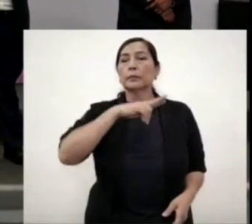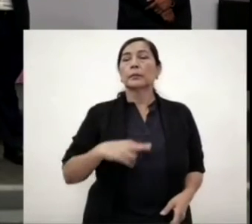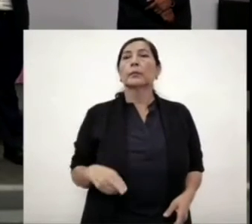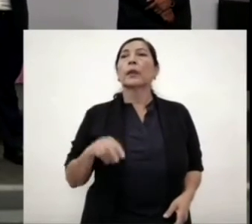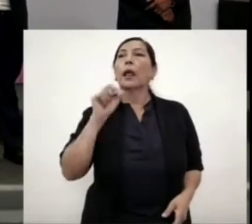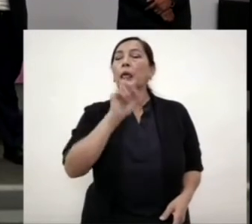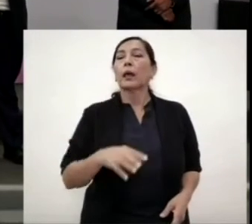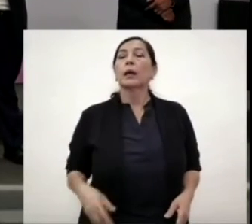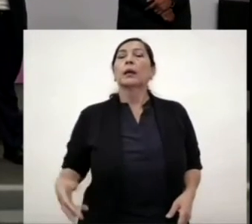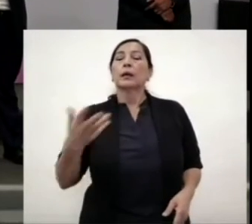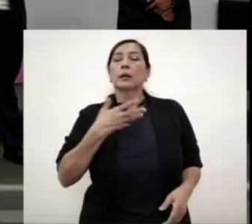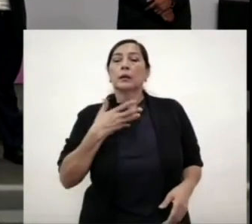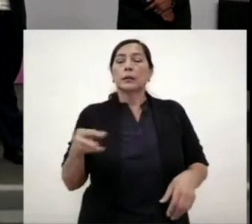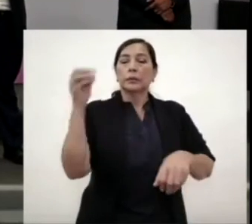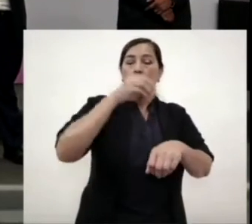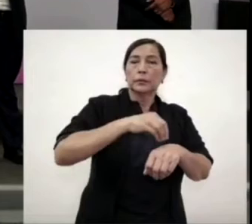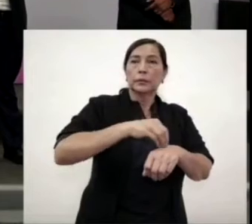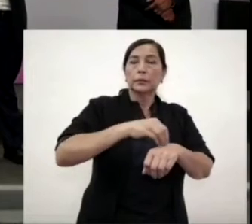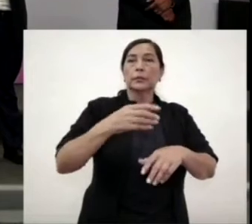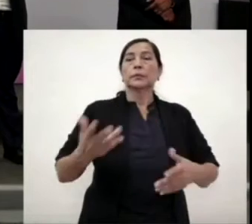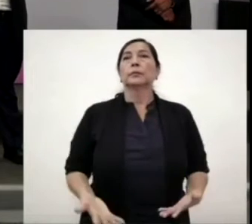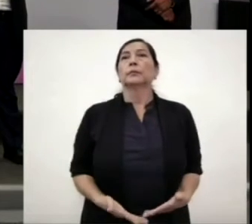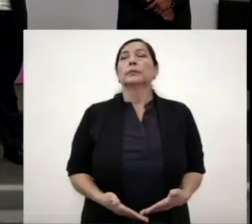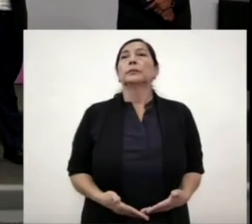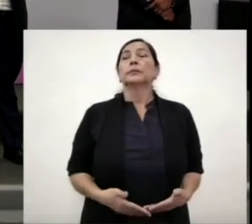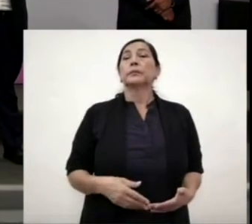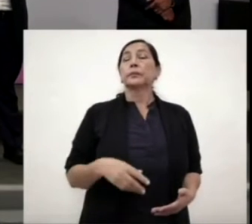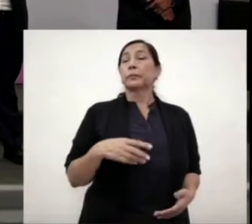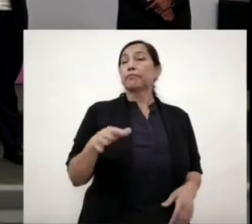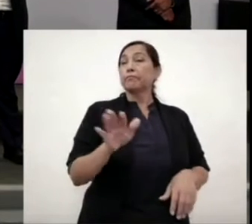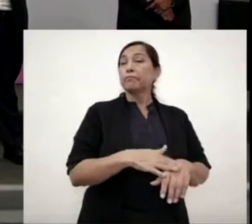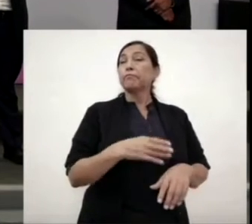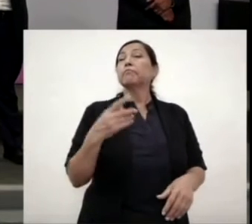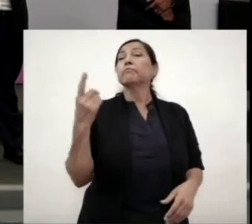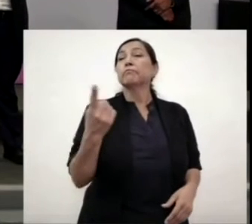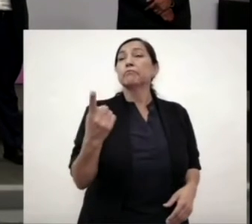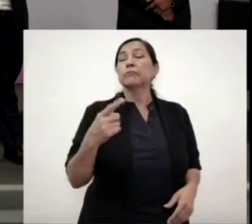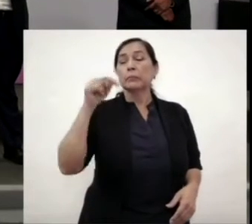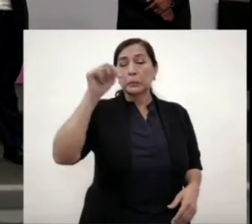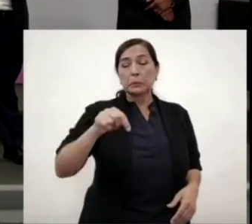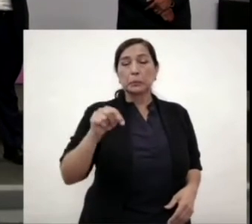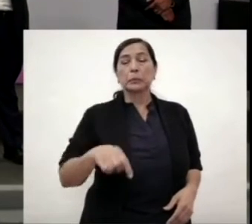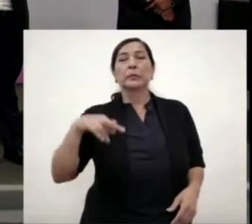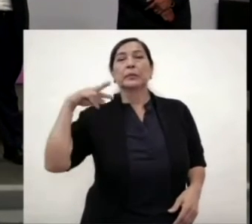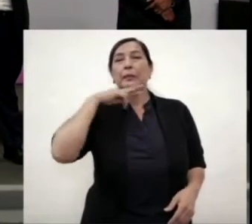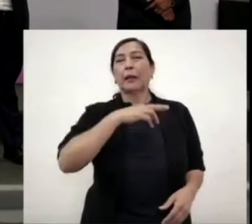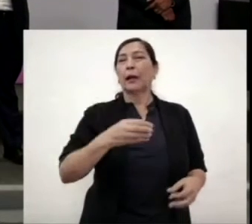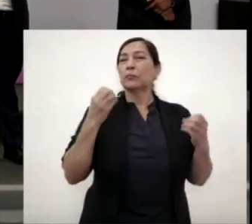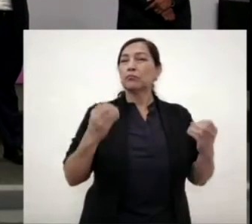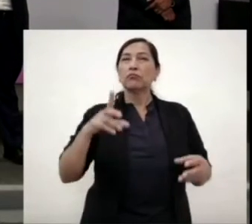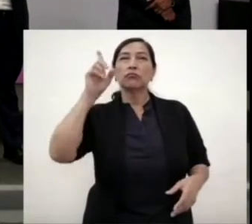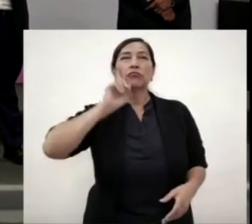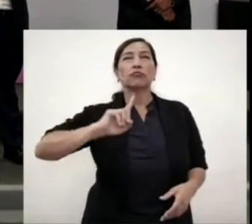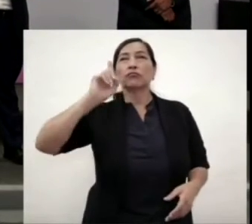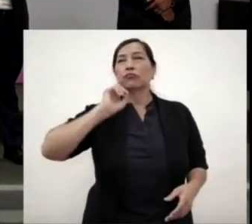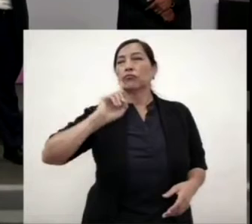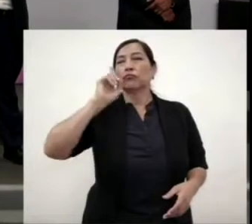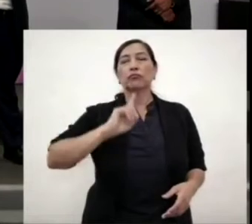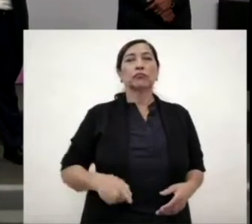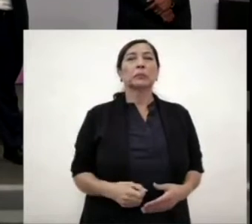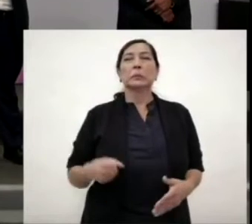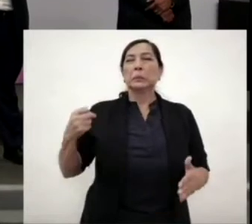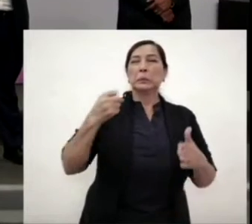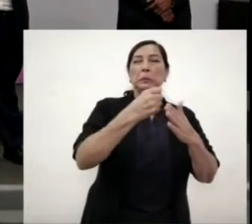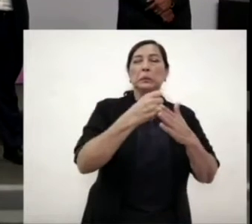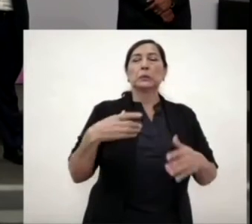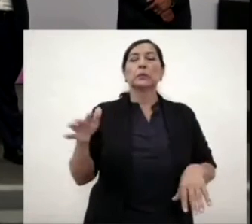instalarse. Esto también debido al gran número de mujeres violentadas y que era necesario que entrara